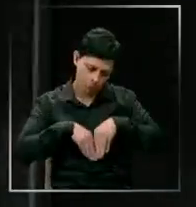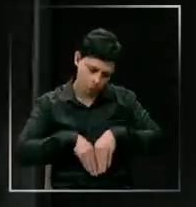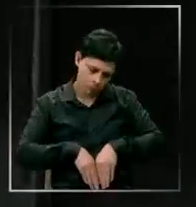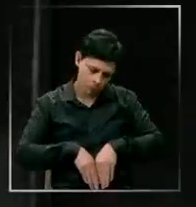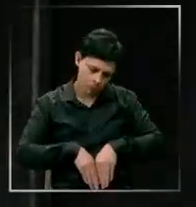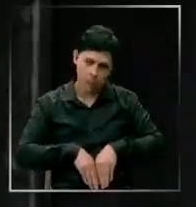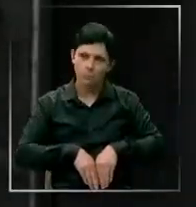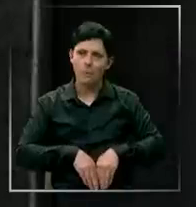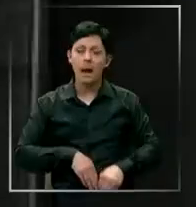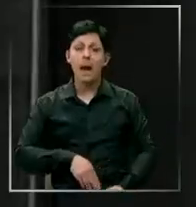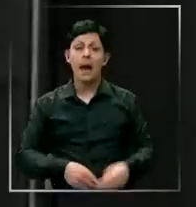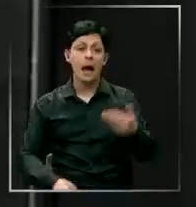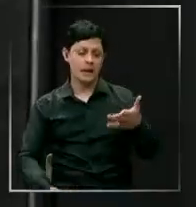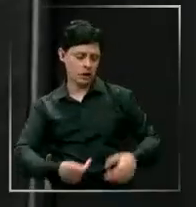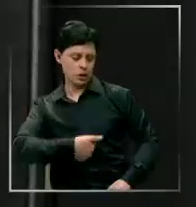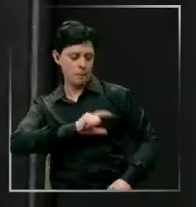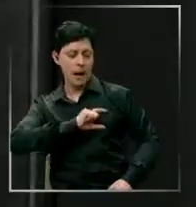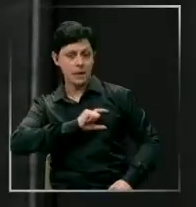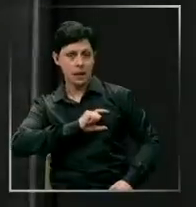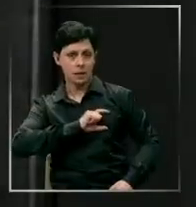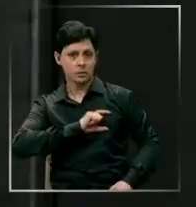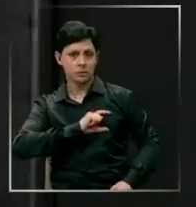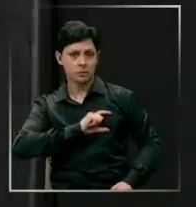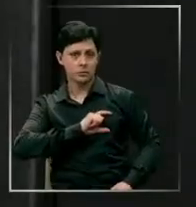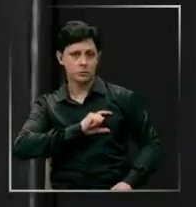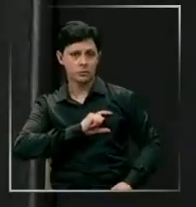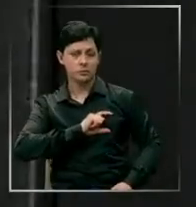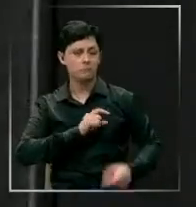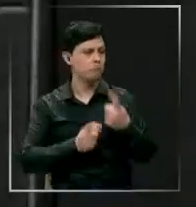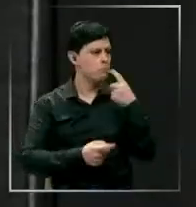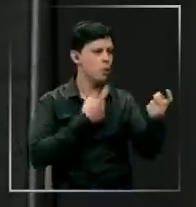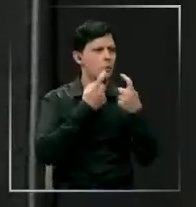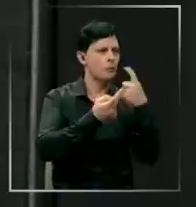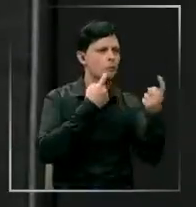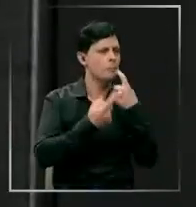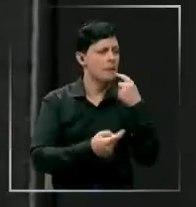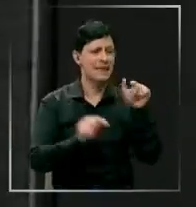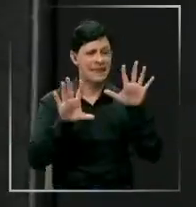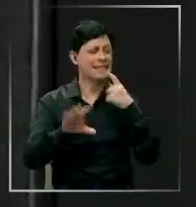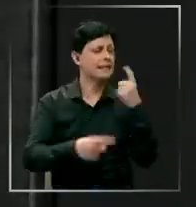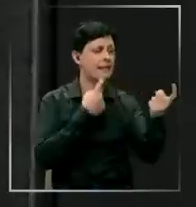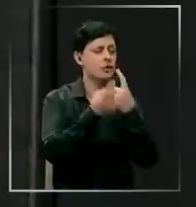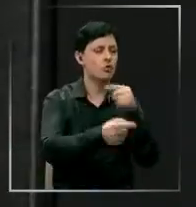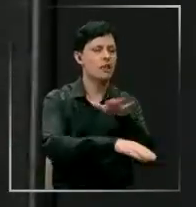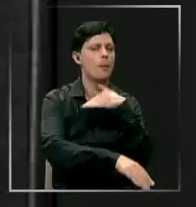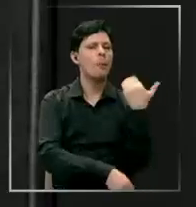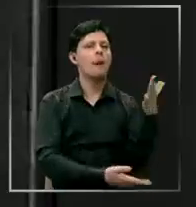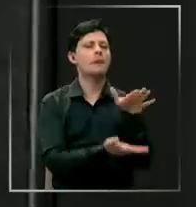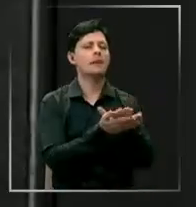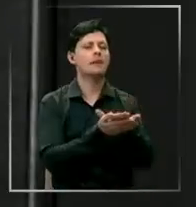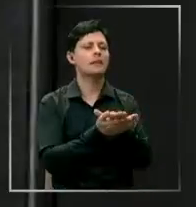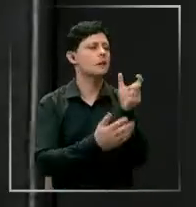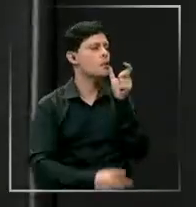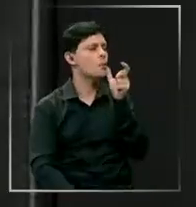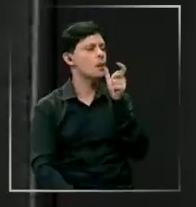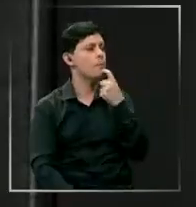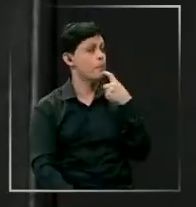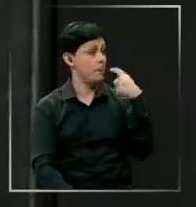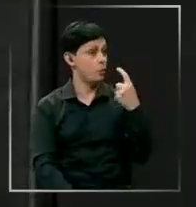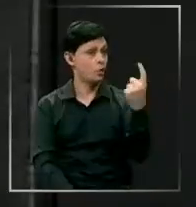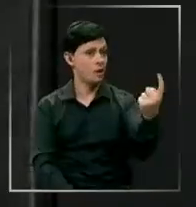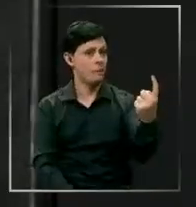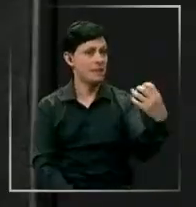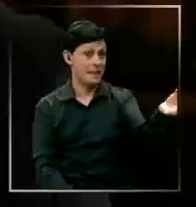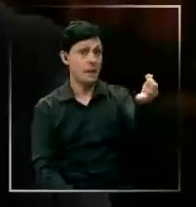En España encontré no menos de 10 entrevistas de Matilde Urrutia después de la muerte de Neruda, donde se